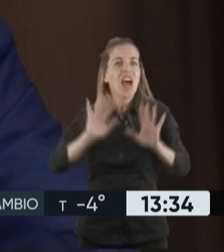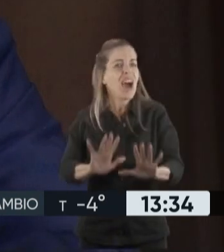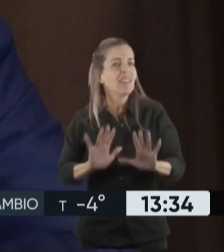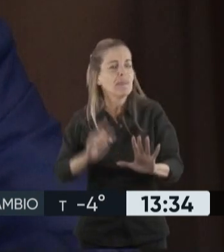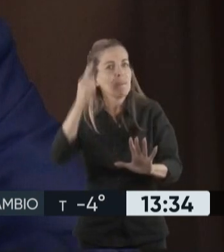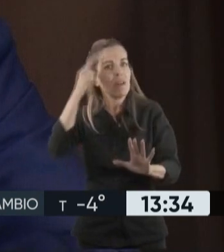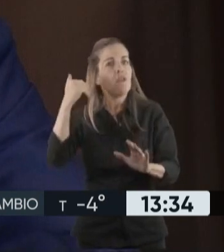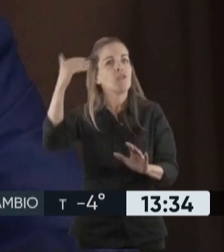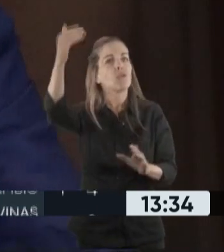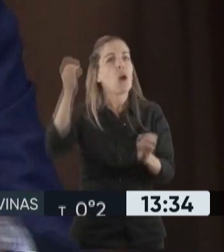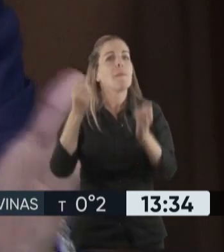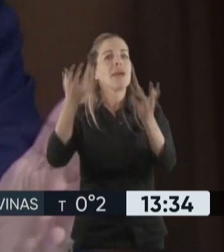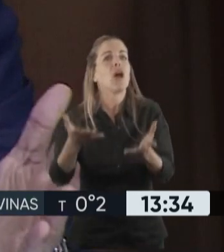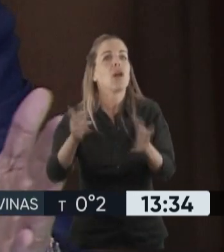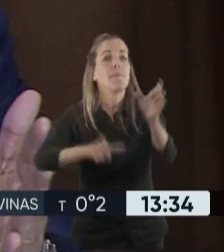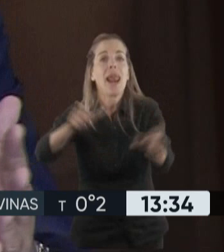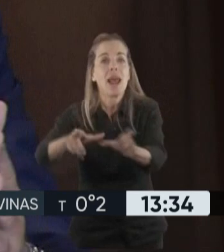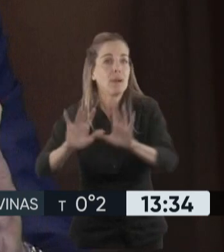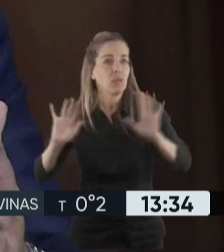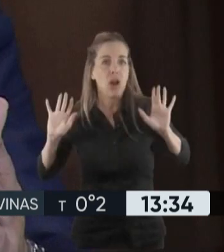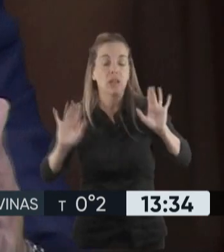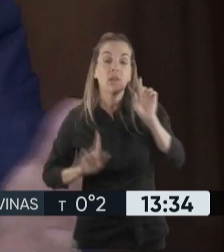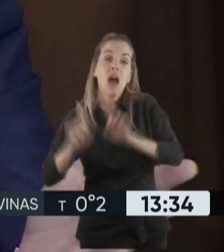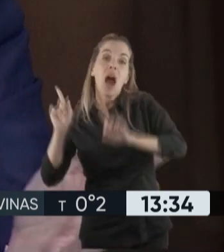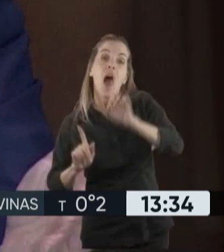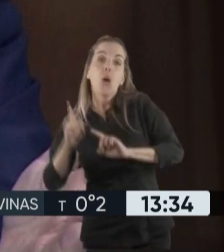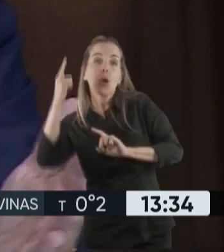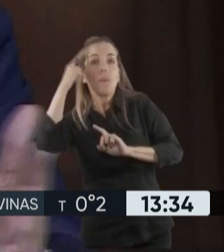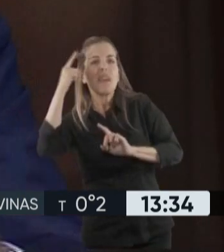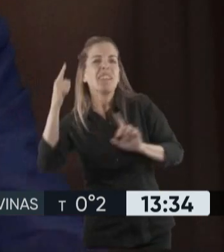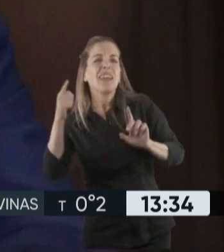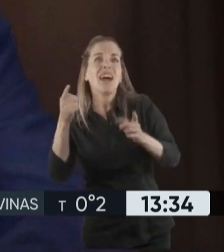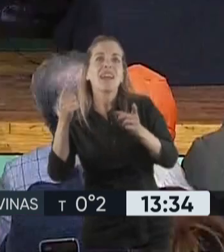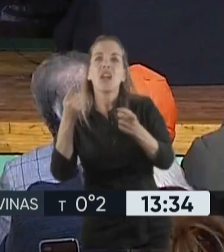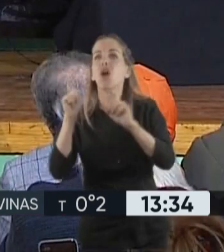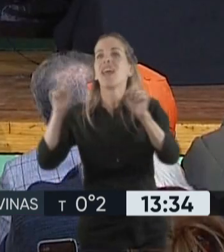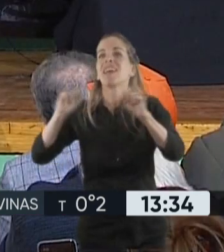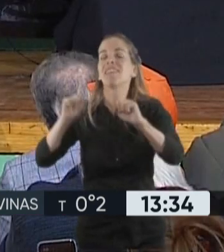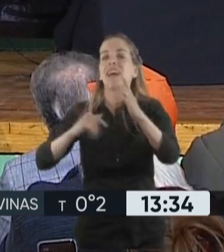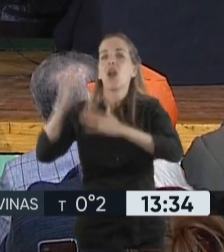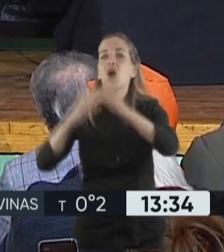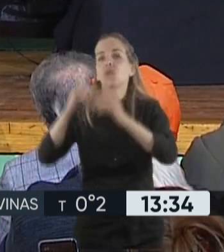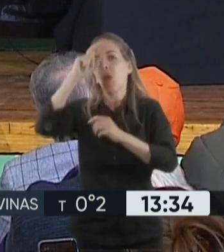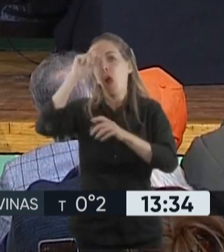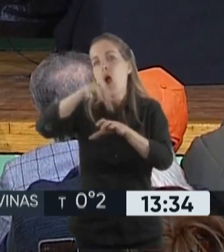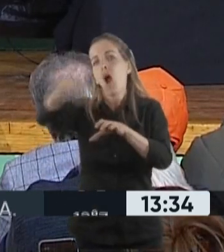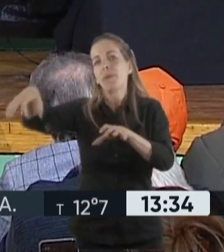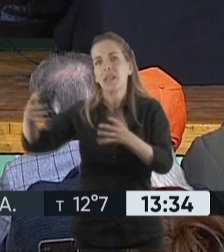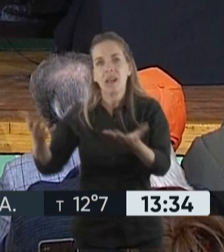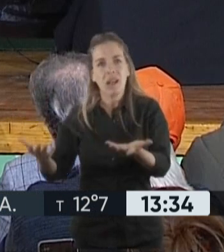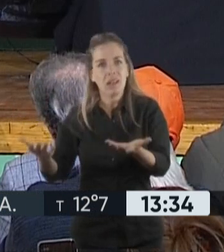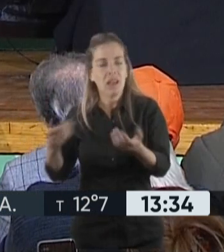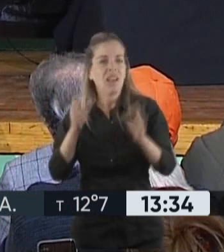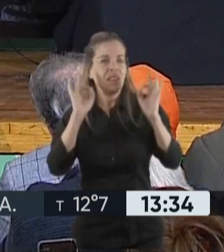objetivo. Algunos piensan que no hay que construir hospitales. La historia cuenta que los hospitales hacen